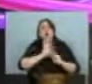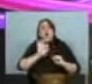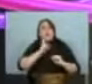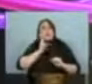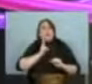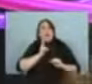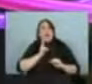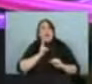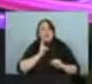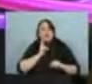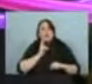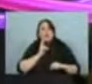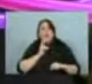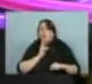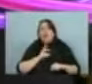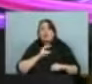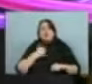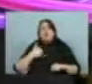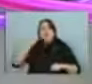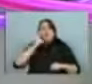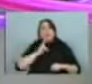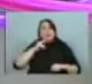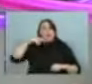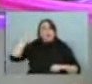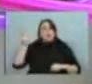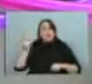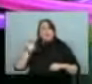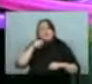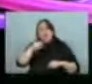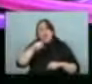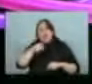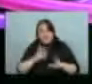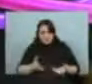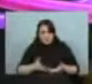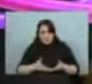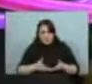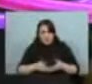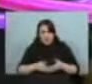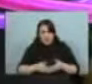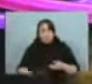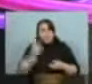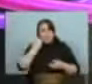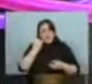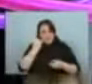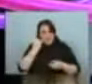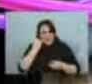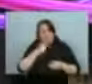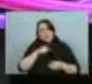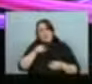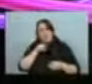¿Contra Betty? Es la primera vez que salgo con alguien. Pobre ti. ¿Vos debutaste con ella? Sí.